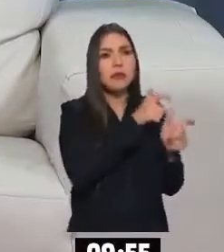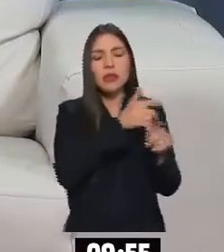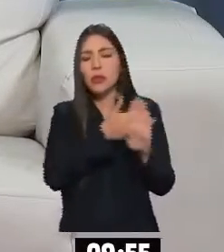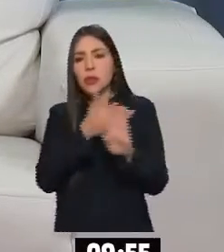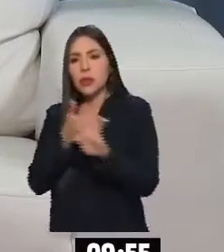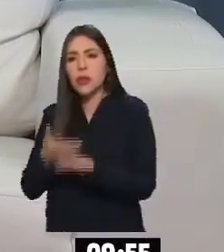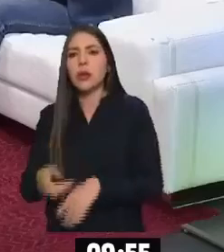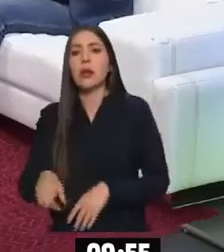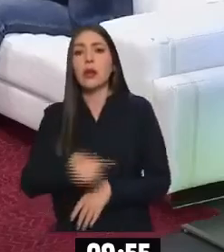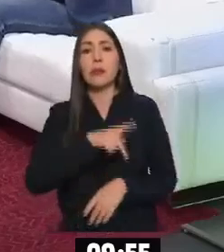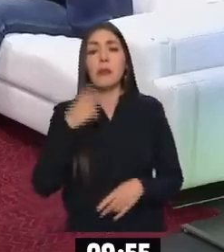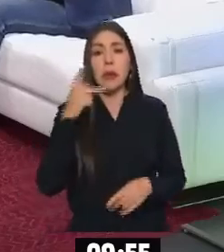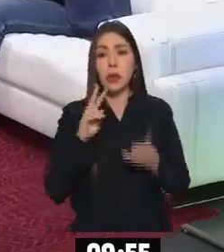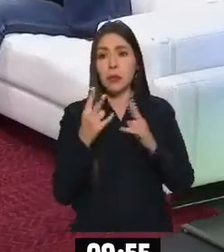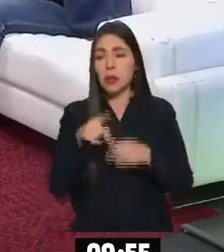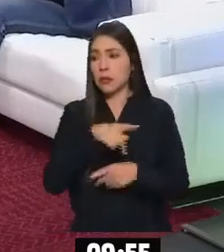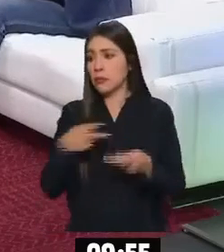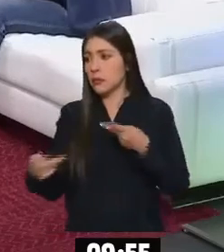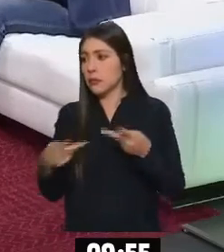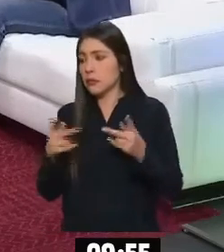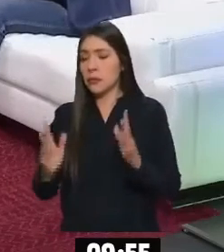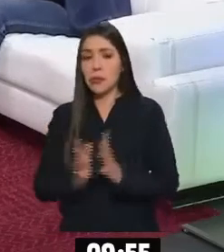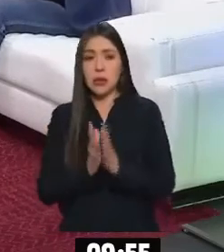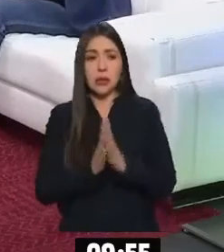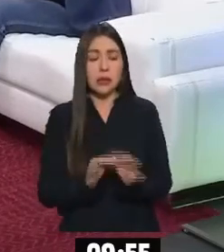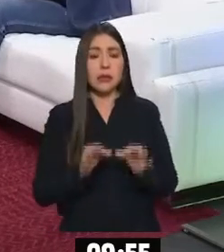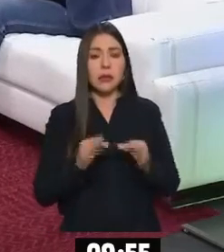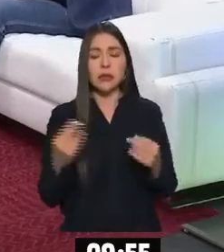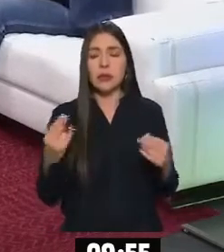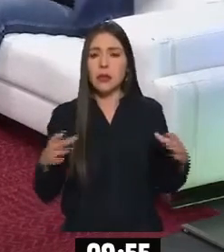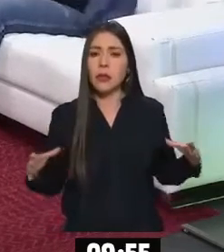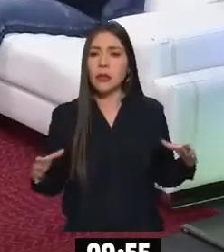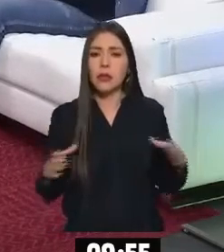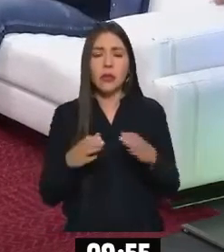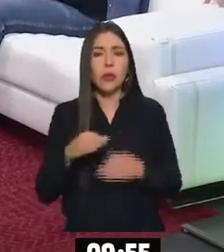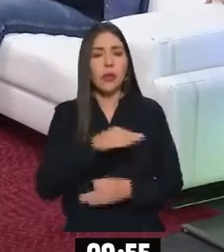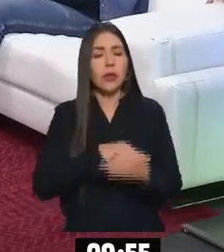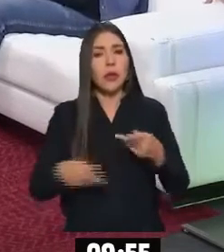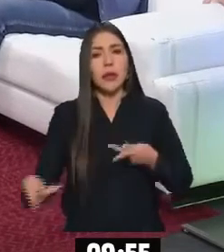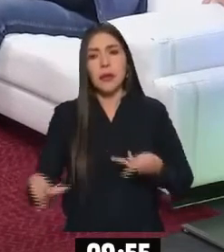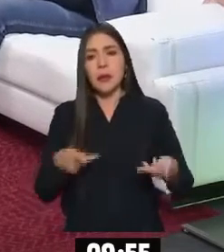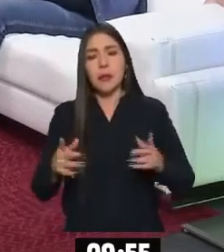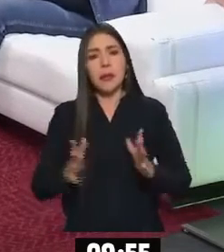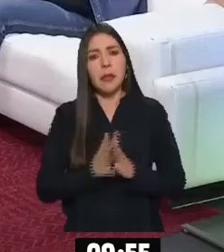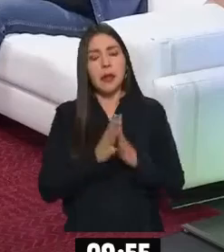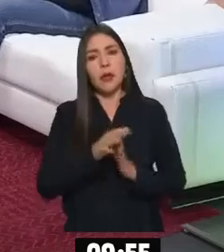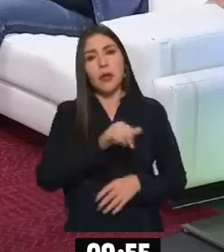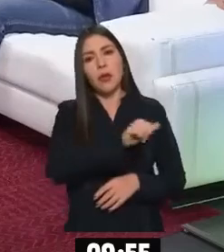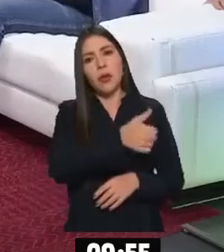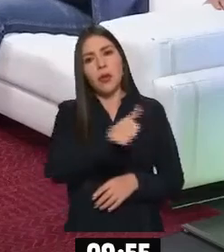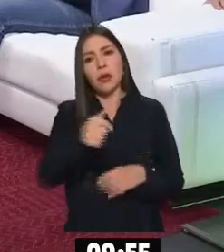democracia, organizada, es ni más ni menos que la participación y la organización de otras